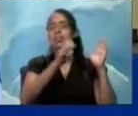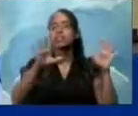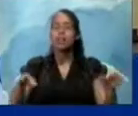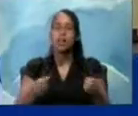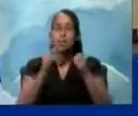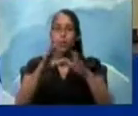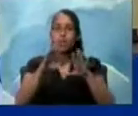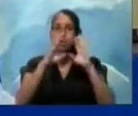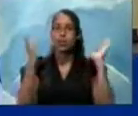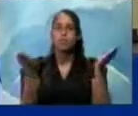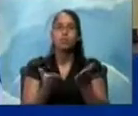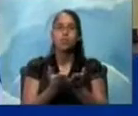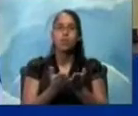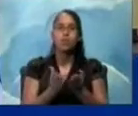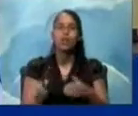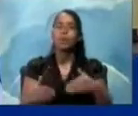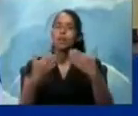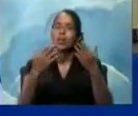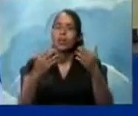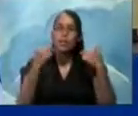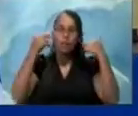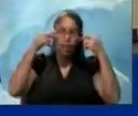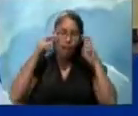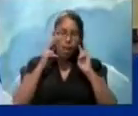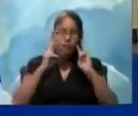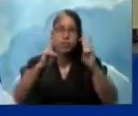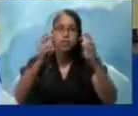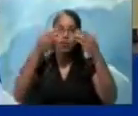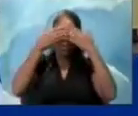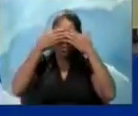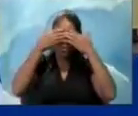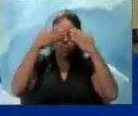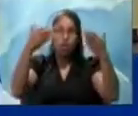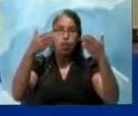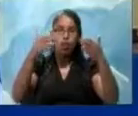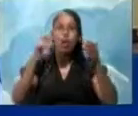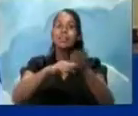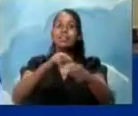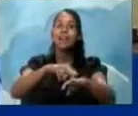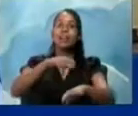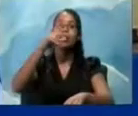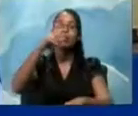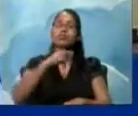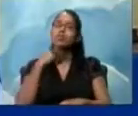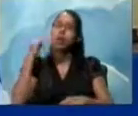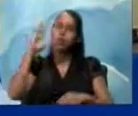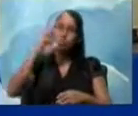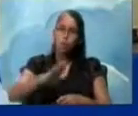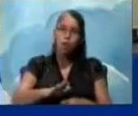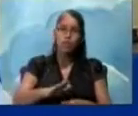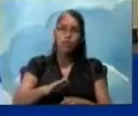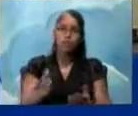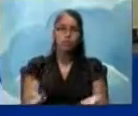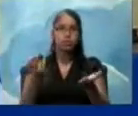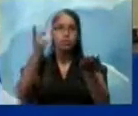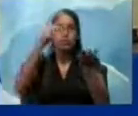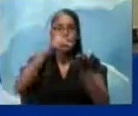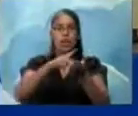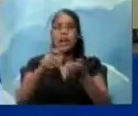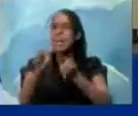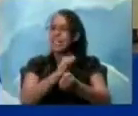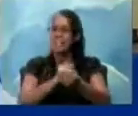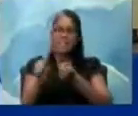mundo, el que le da la vista a los ciegos, el que resucita a los muertos, el que limpia a